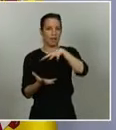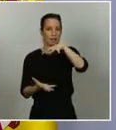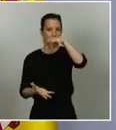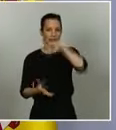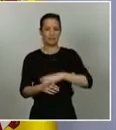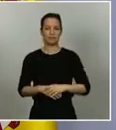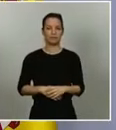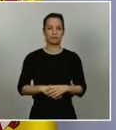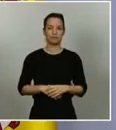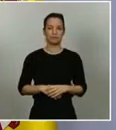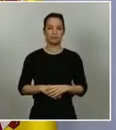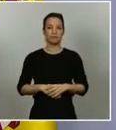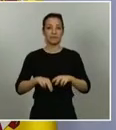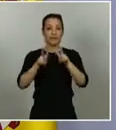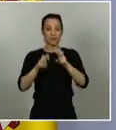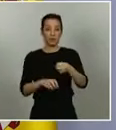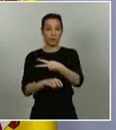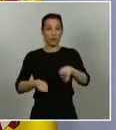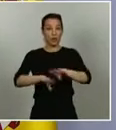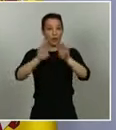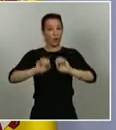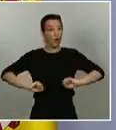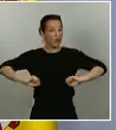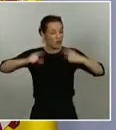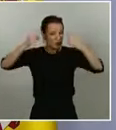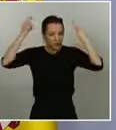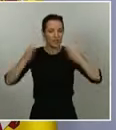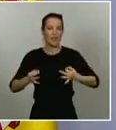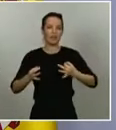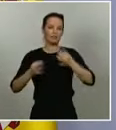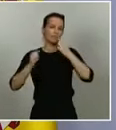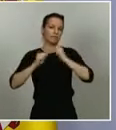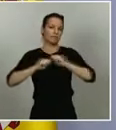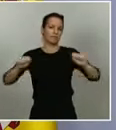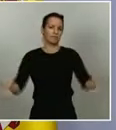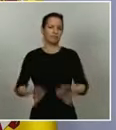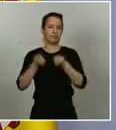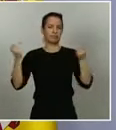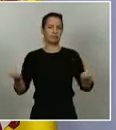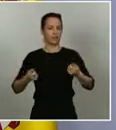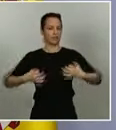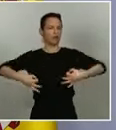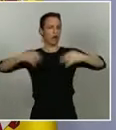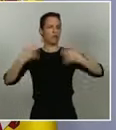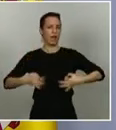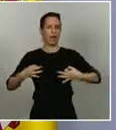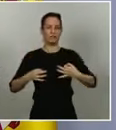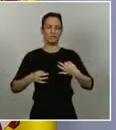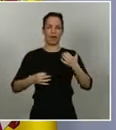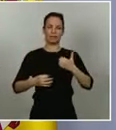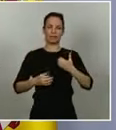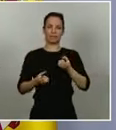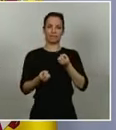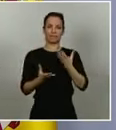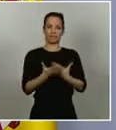estudio serán publicados formalmente en el contexto de una publicación científica, donde habrá